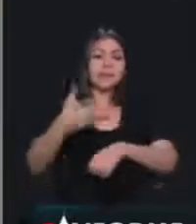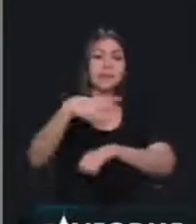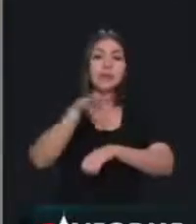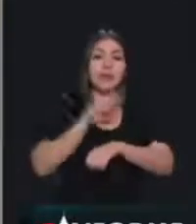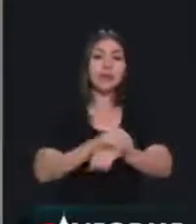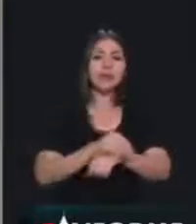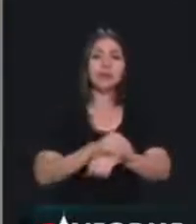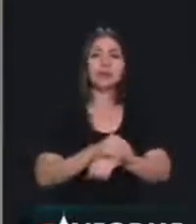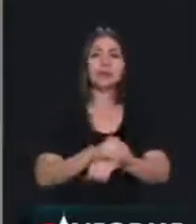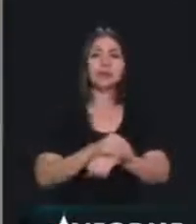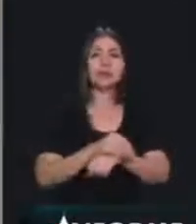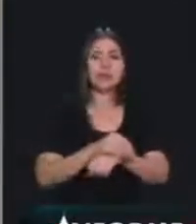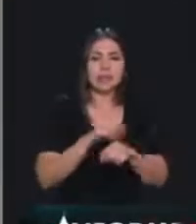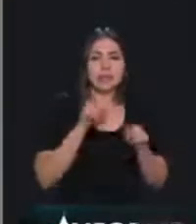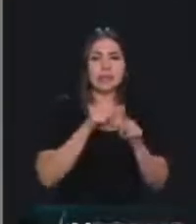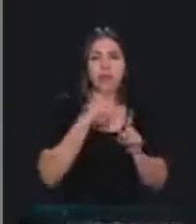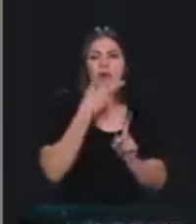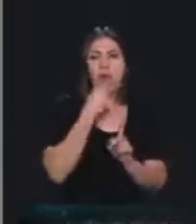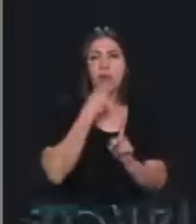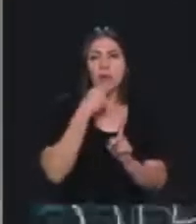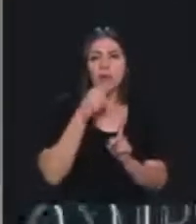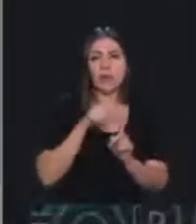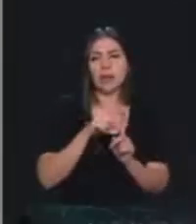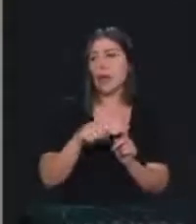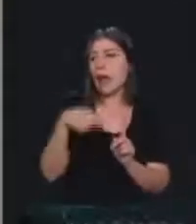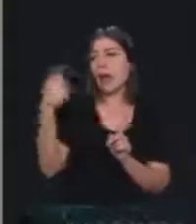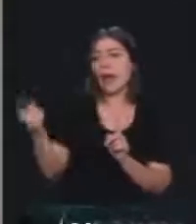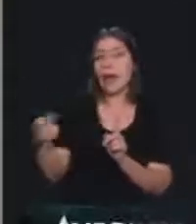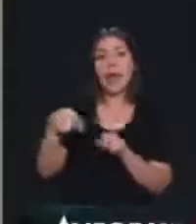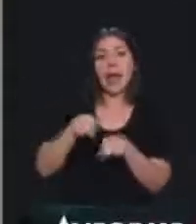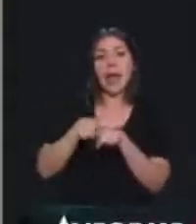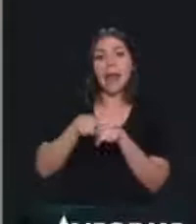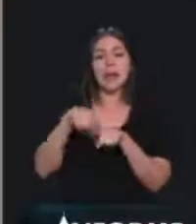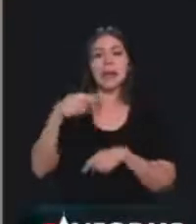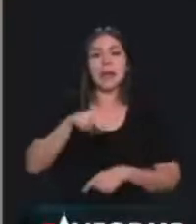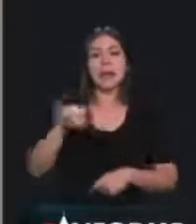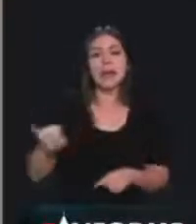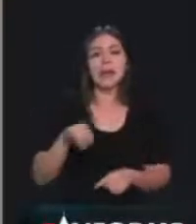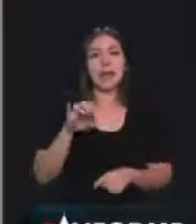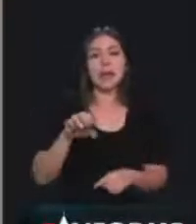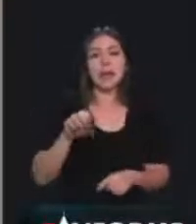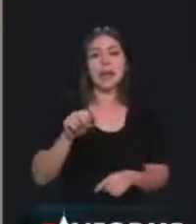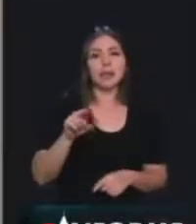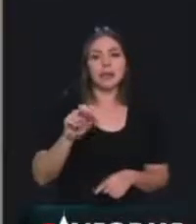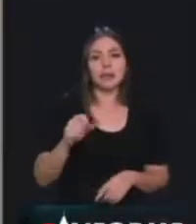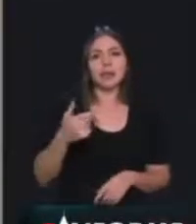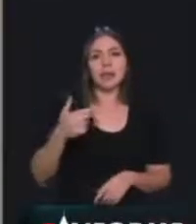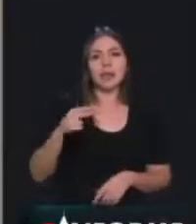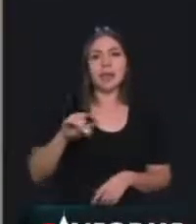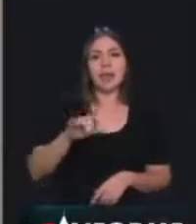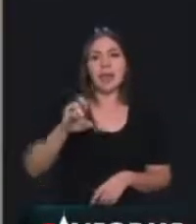el hermano, por Jesús Guillermo González